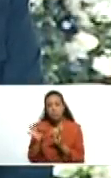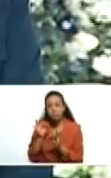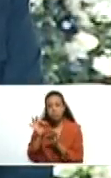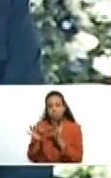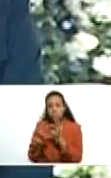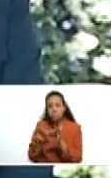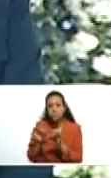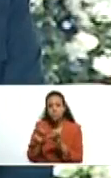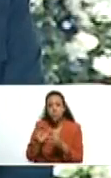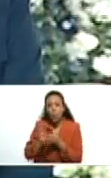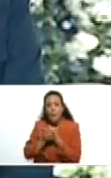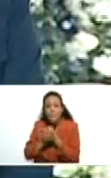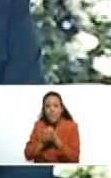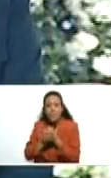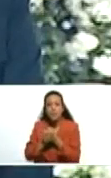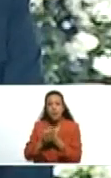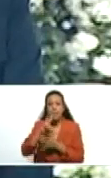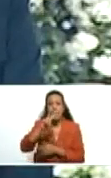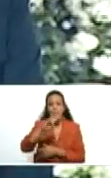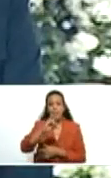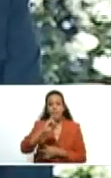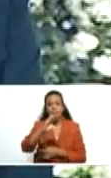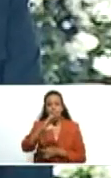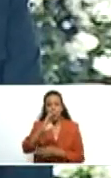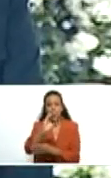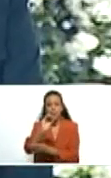su pana, su amiga.